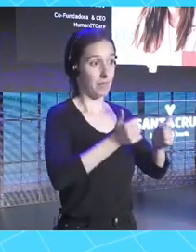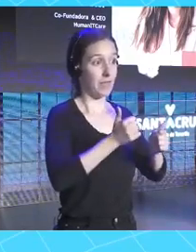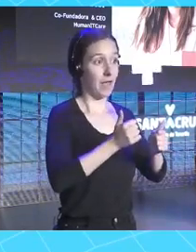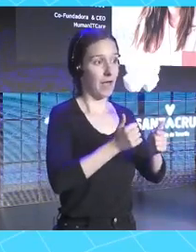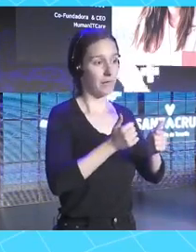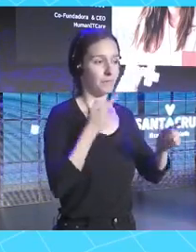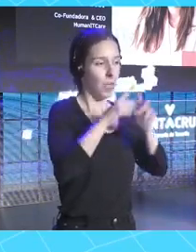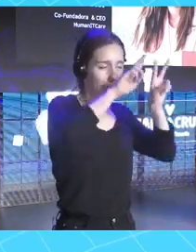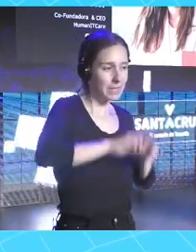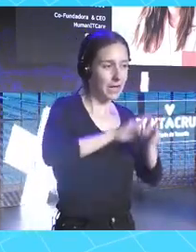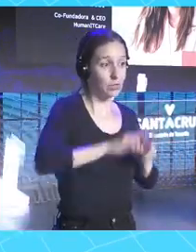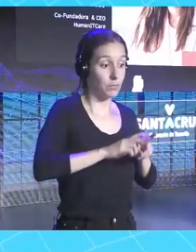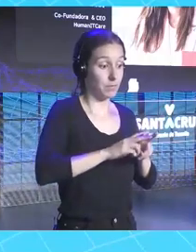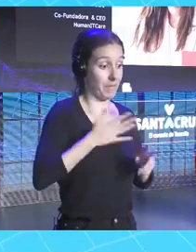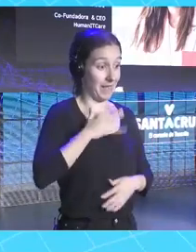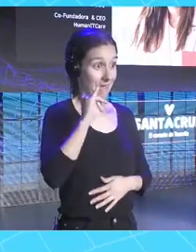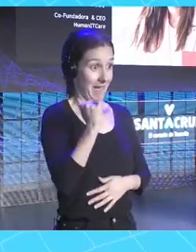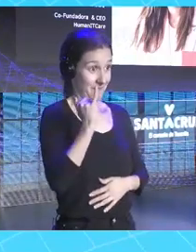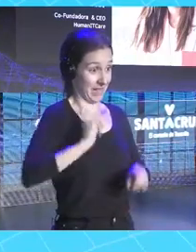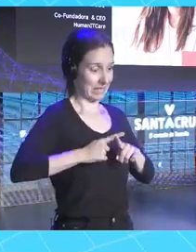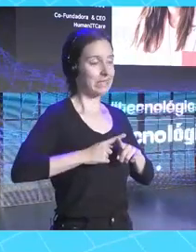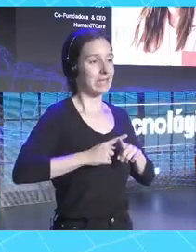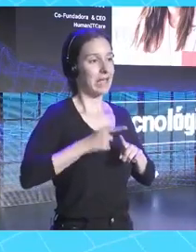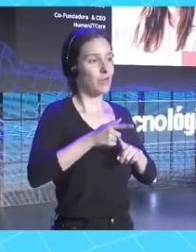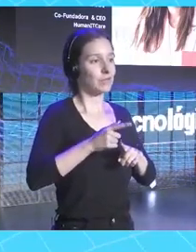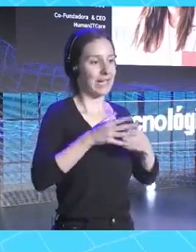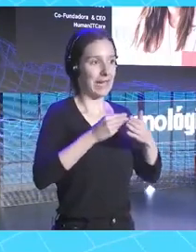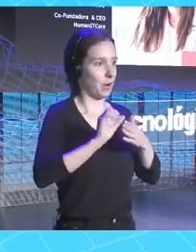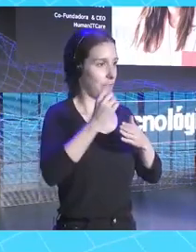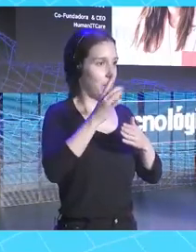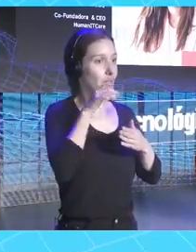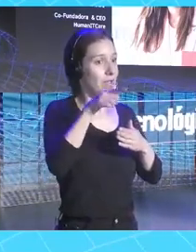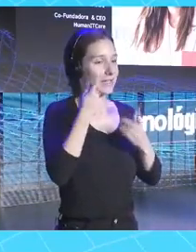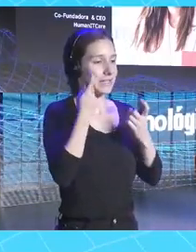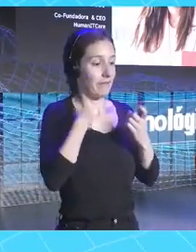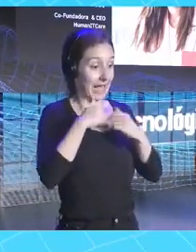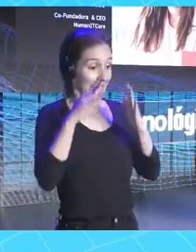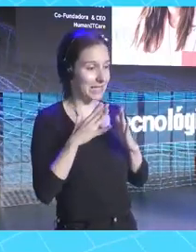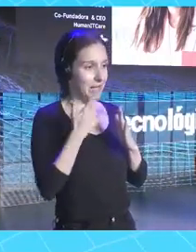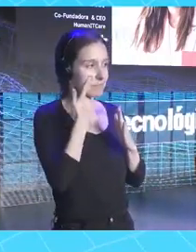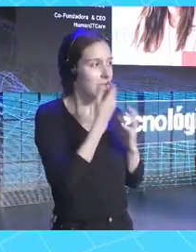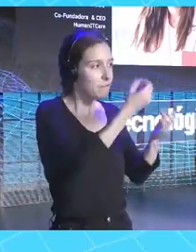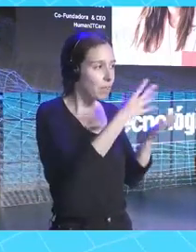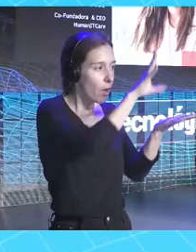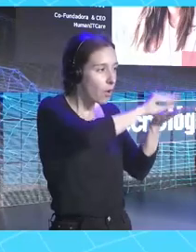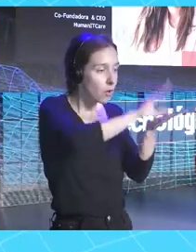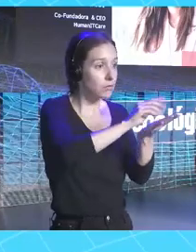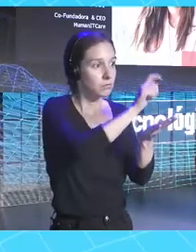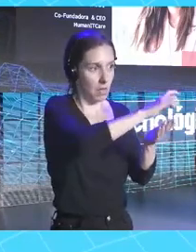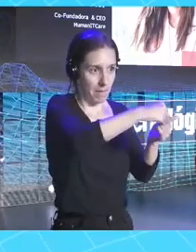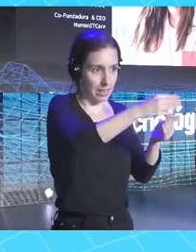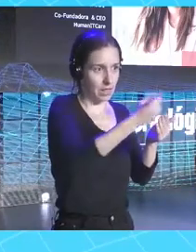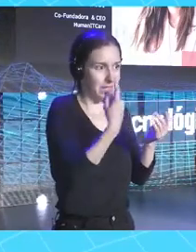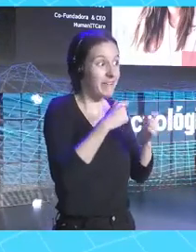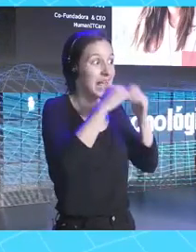antiguos jefes fueron mis primeros clientes porque ellos necesitaban recoger información desde casa de los pacientes no y pues comenzó justamente pues